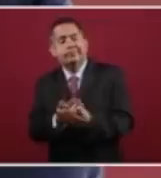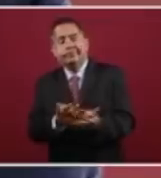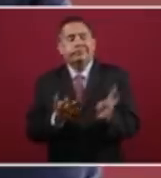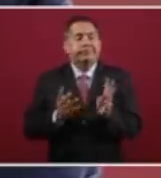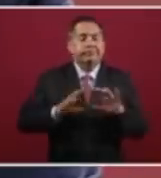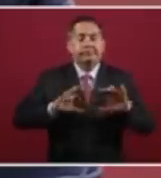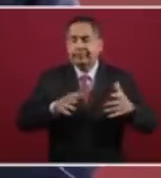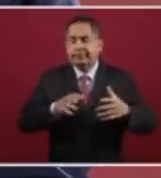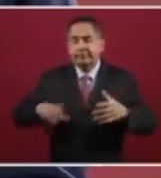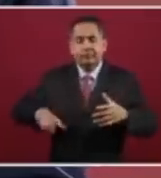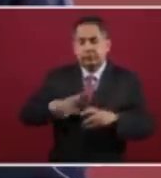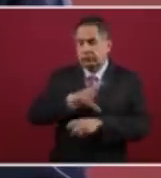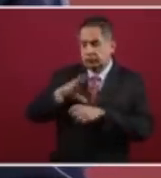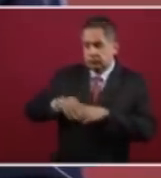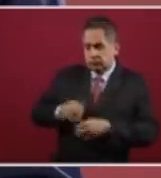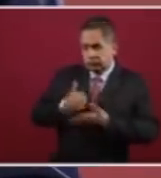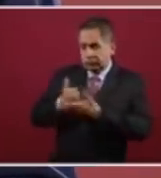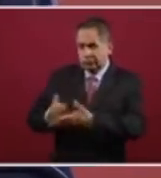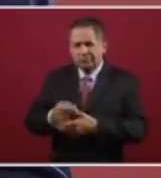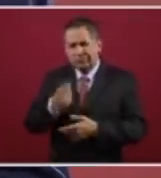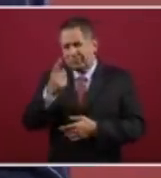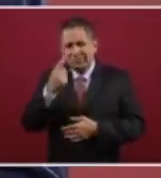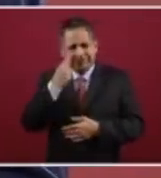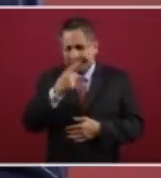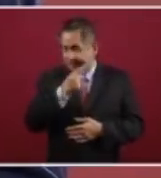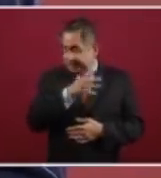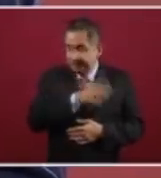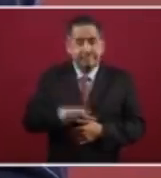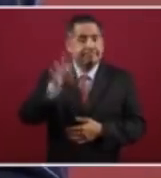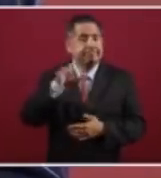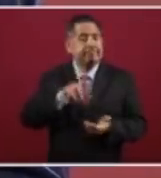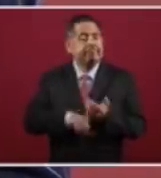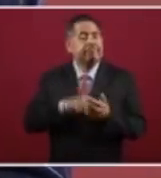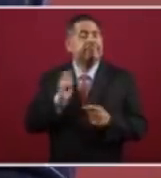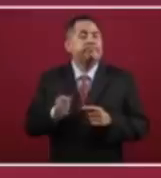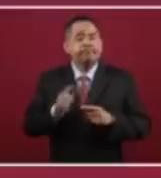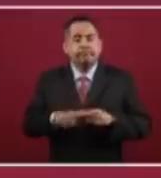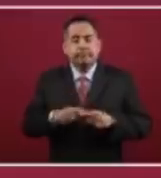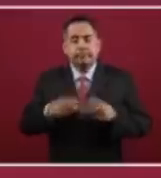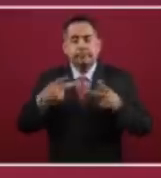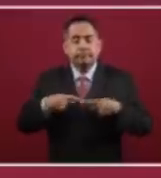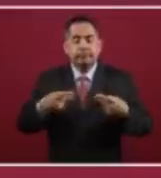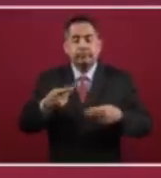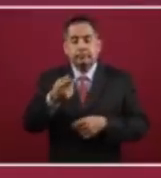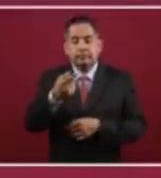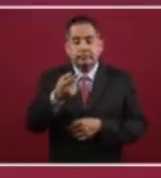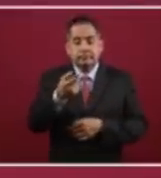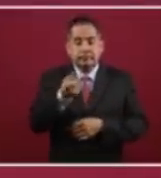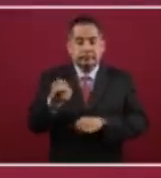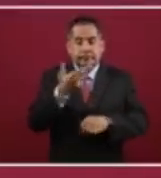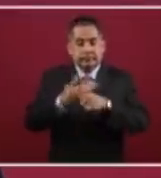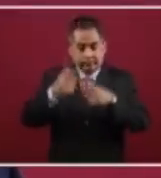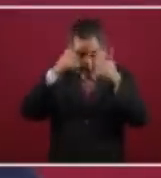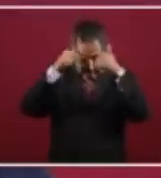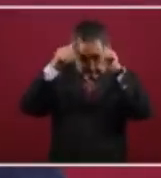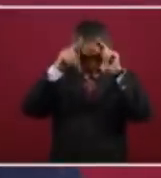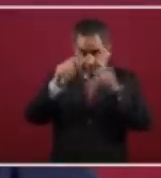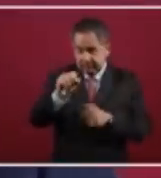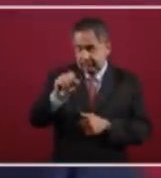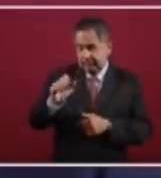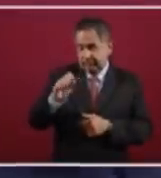el gobierno y de manera destacadísima de la Secretaría de Marina